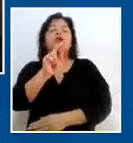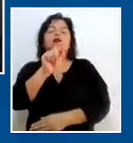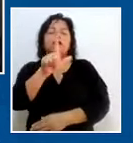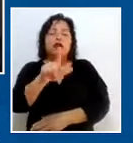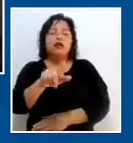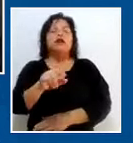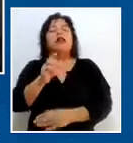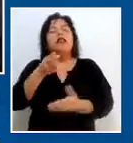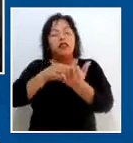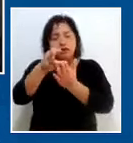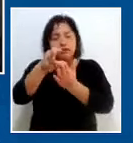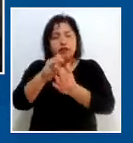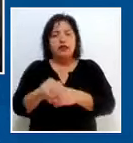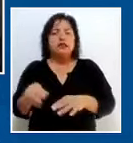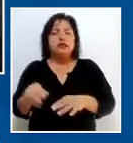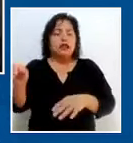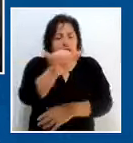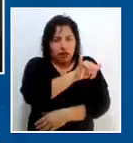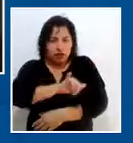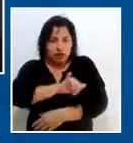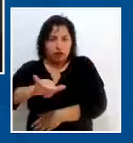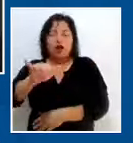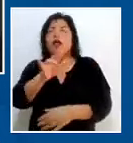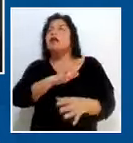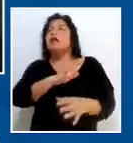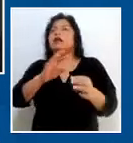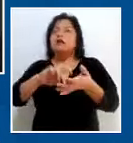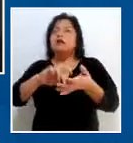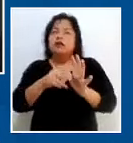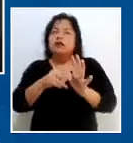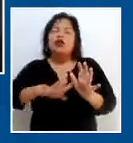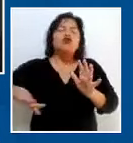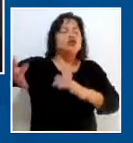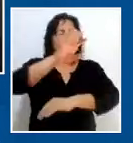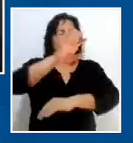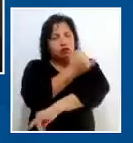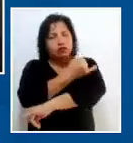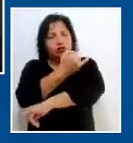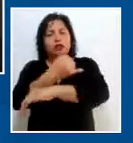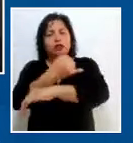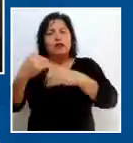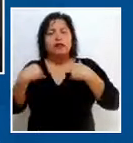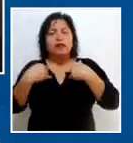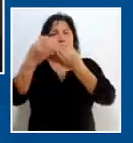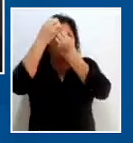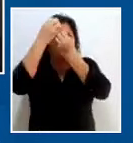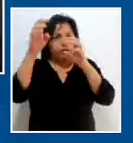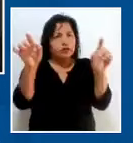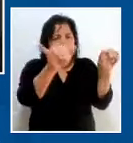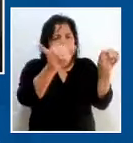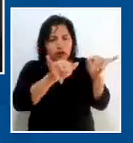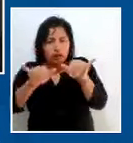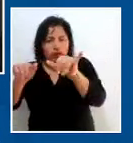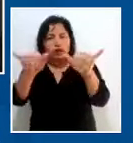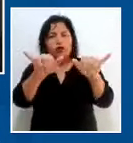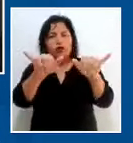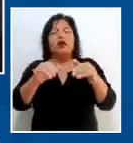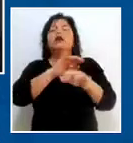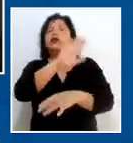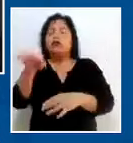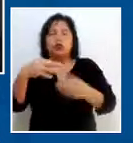está estandarizado, es decir, todas las entidades tienen el mismo rubro de información y todas tienen la